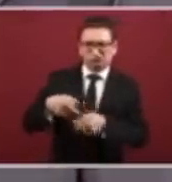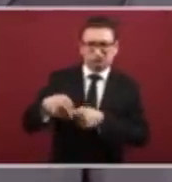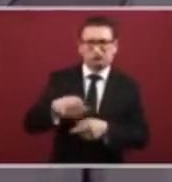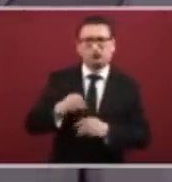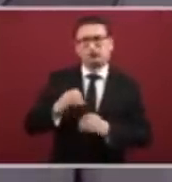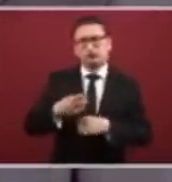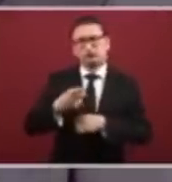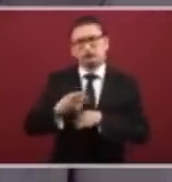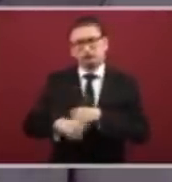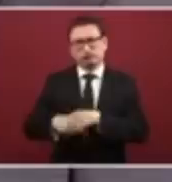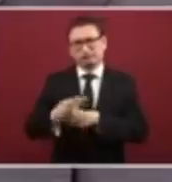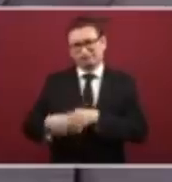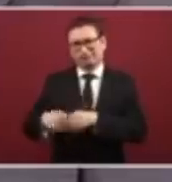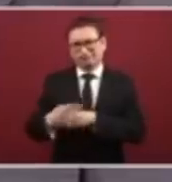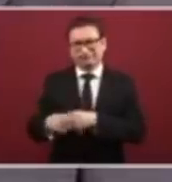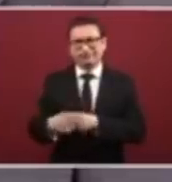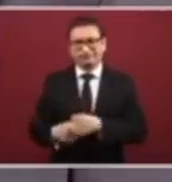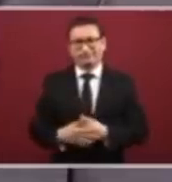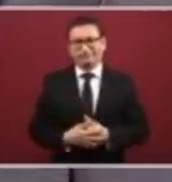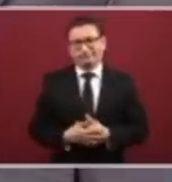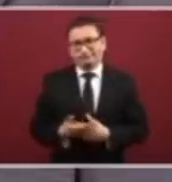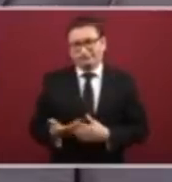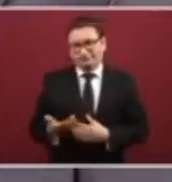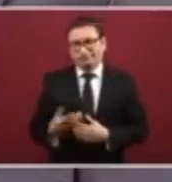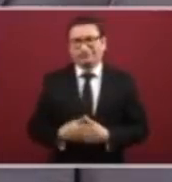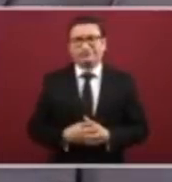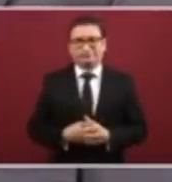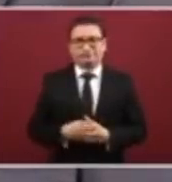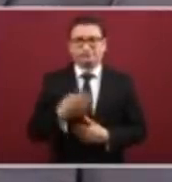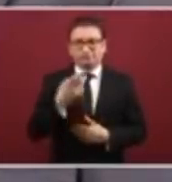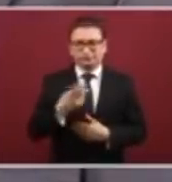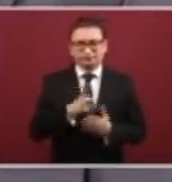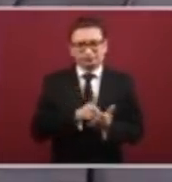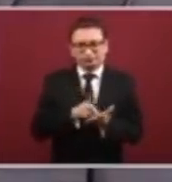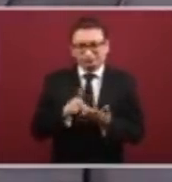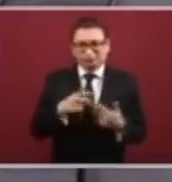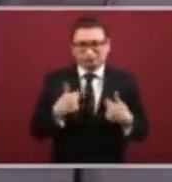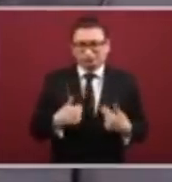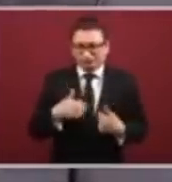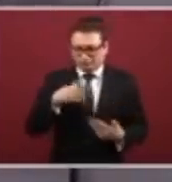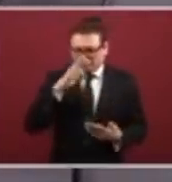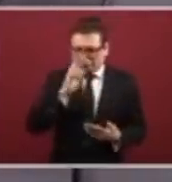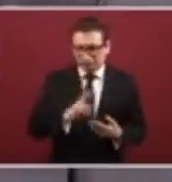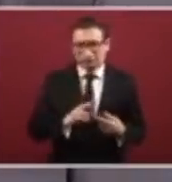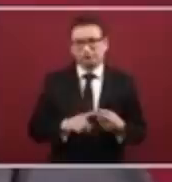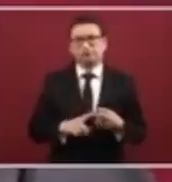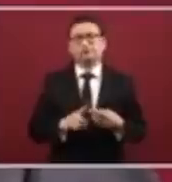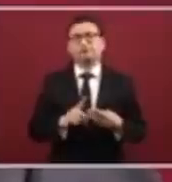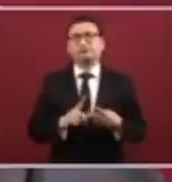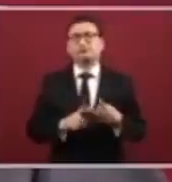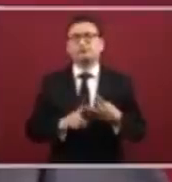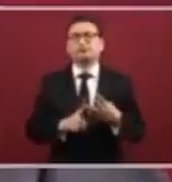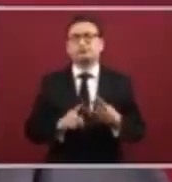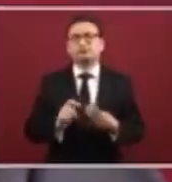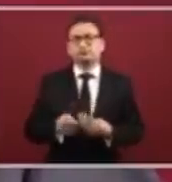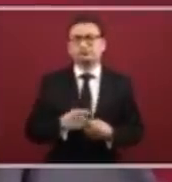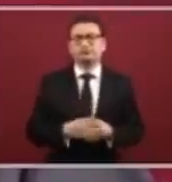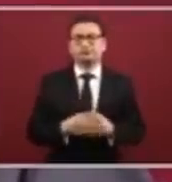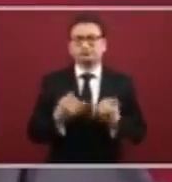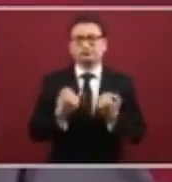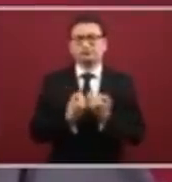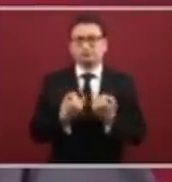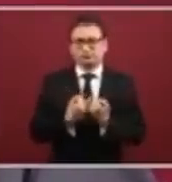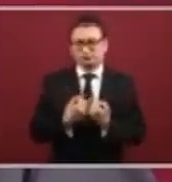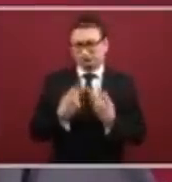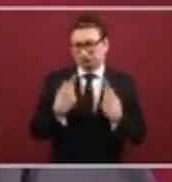Entonces, es derechos humanos. Lo tercero es que los que